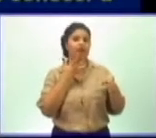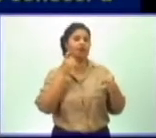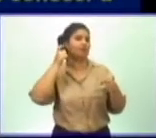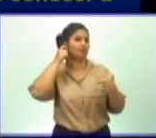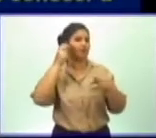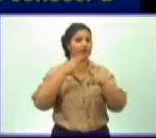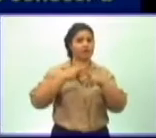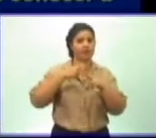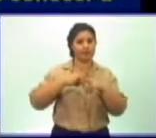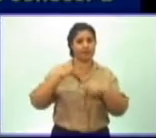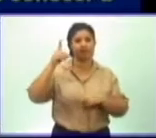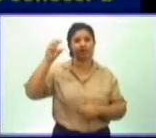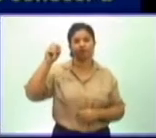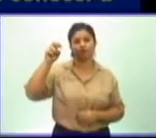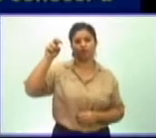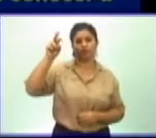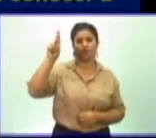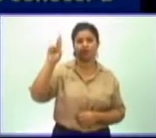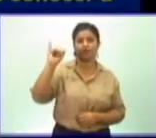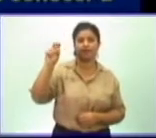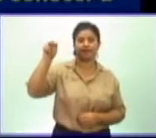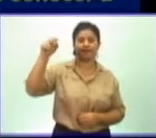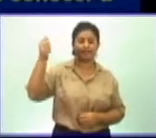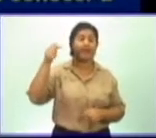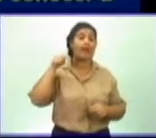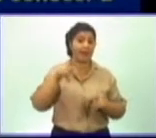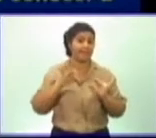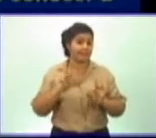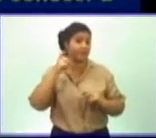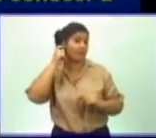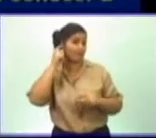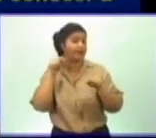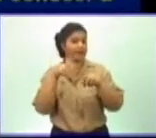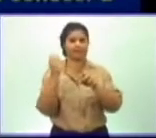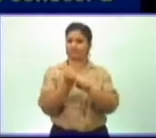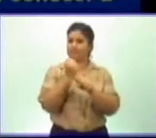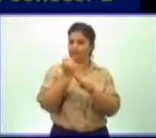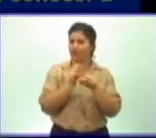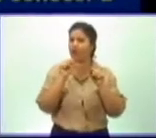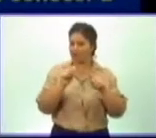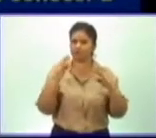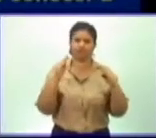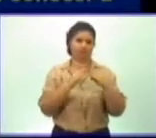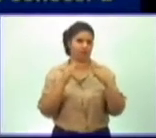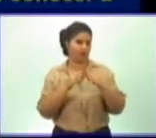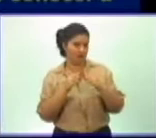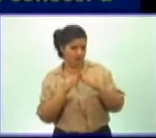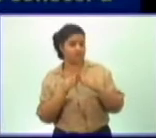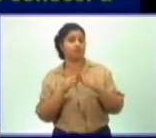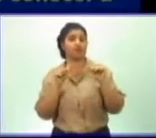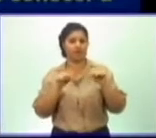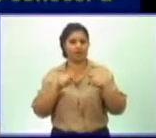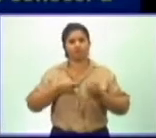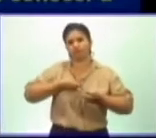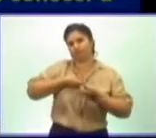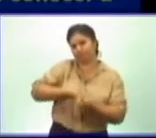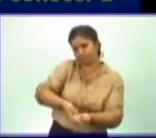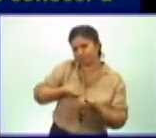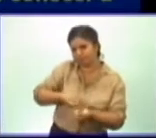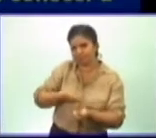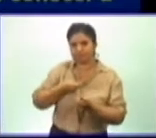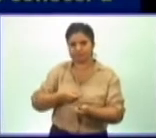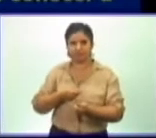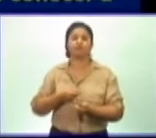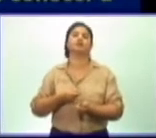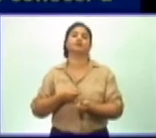casa. Representa a la servidumbre, a la clase inferior. Es la criada de casa de Orgón, no obstante